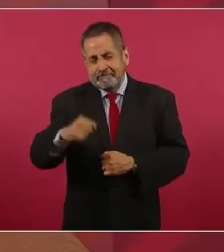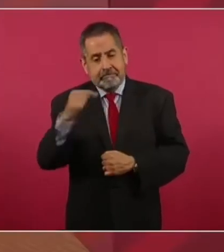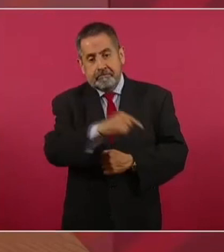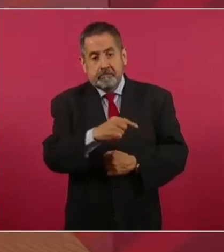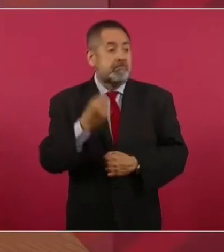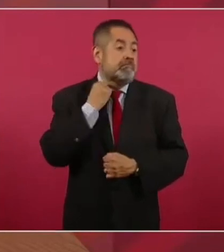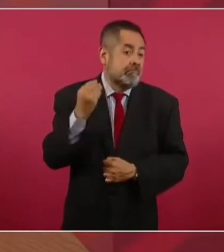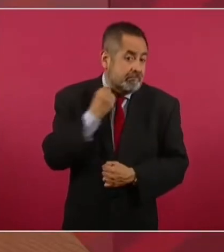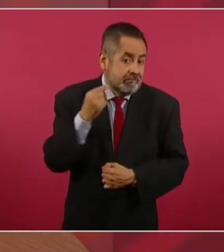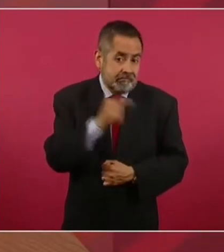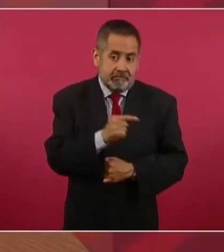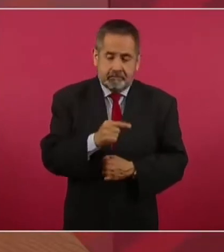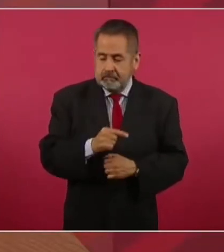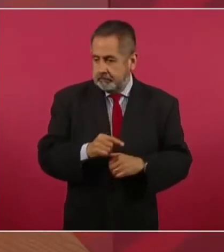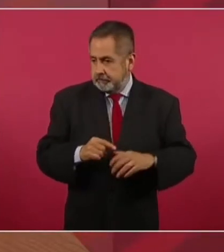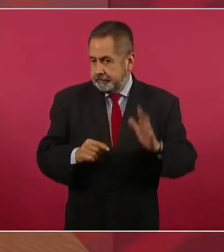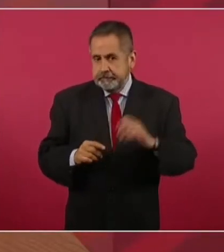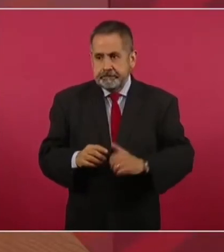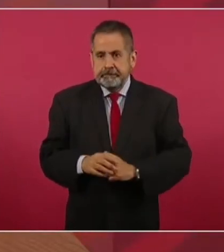El abogado.